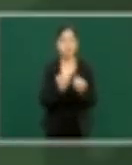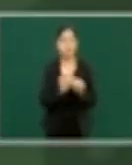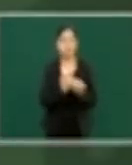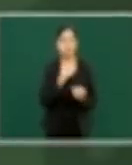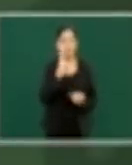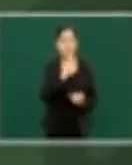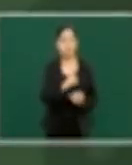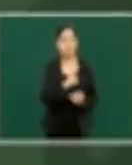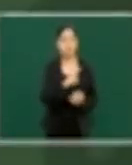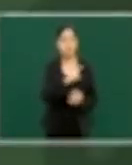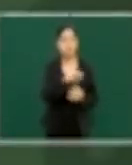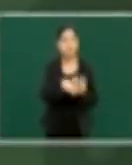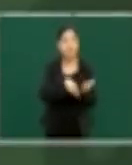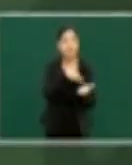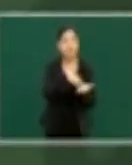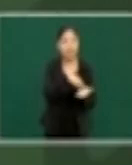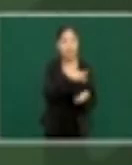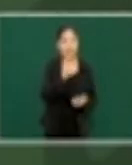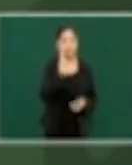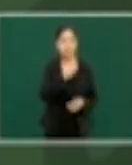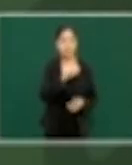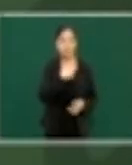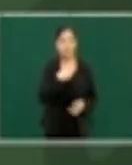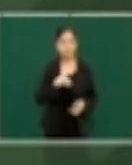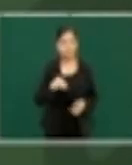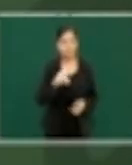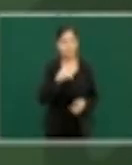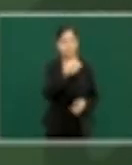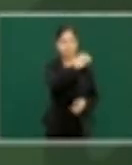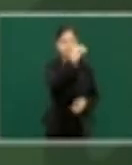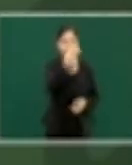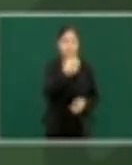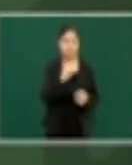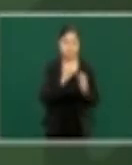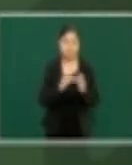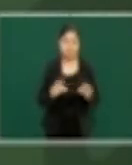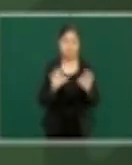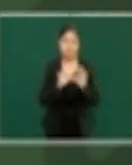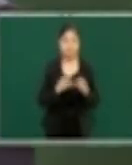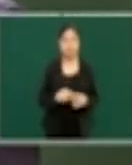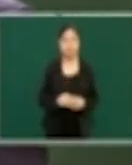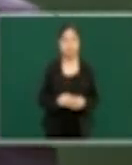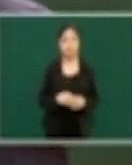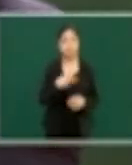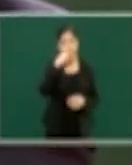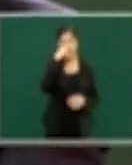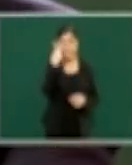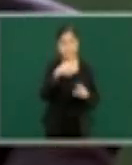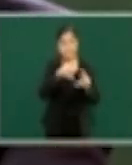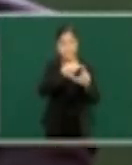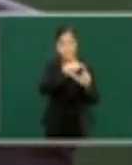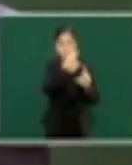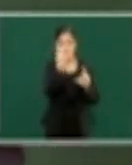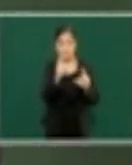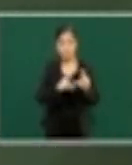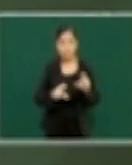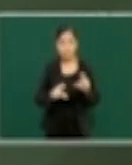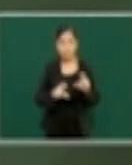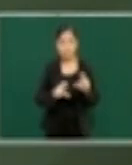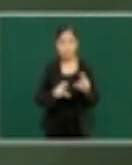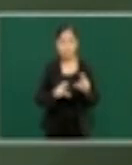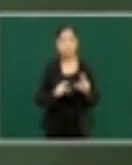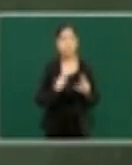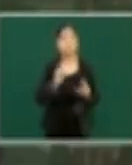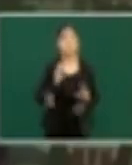problema también es que tuvimos crecimiento y no tuvimos desarrollo el número de pobres que no confundan sus